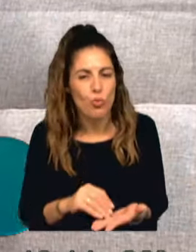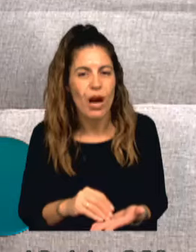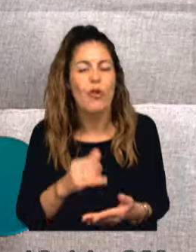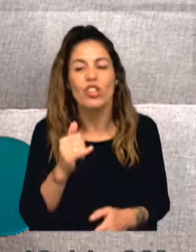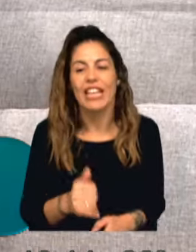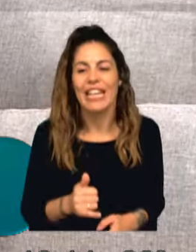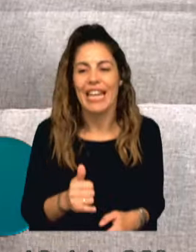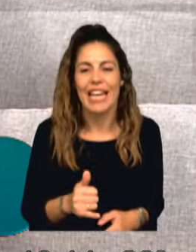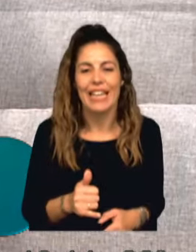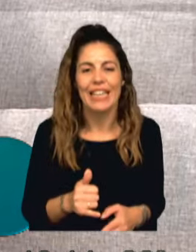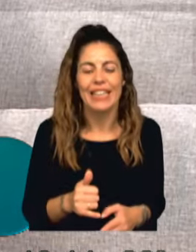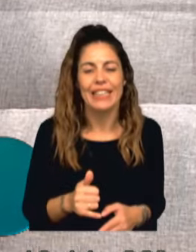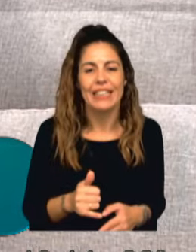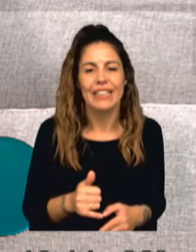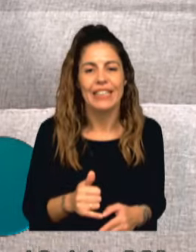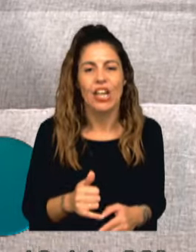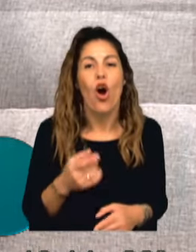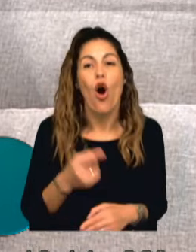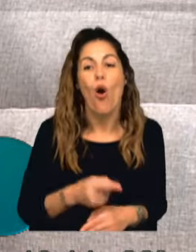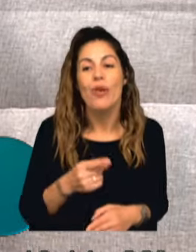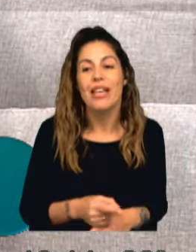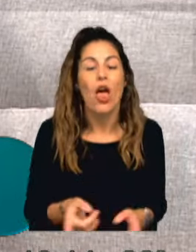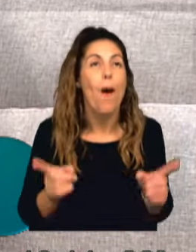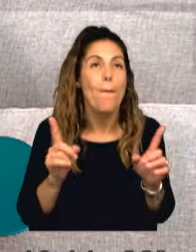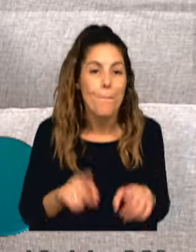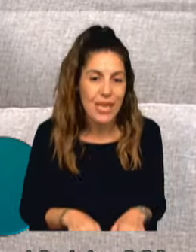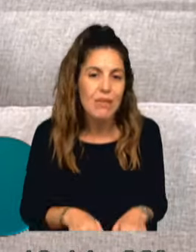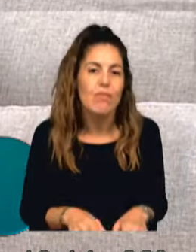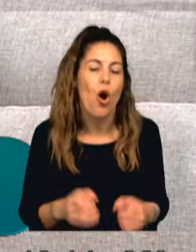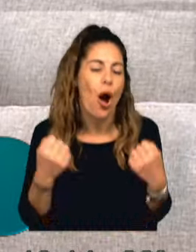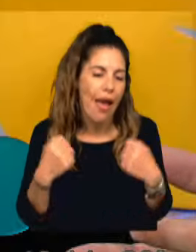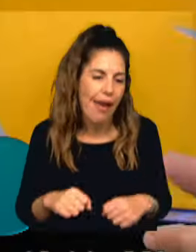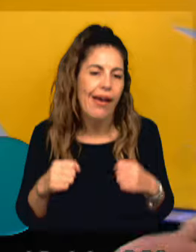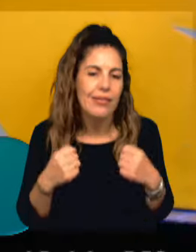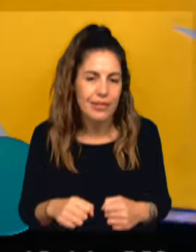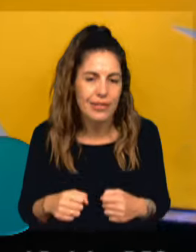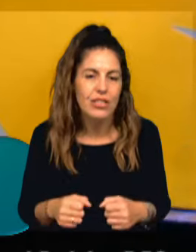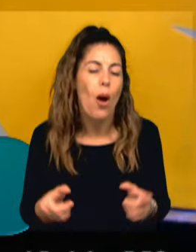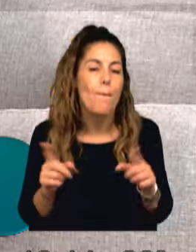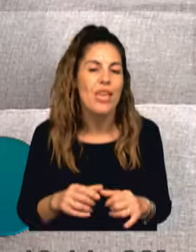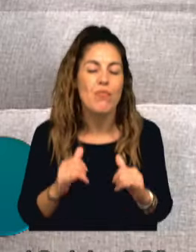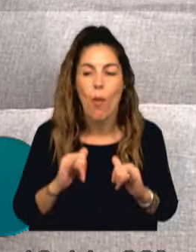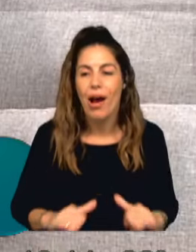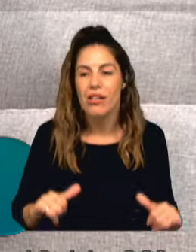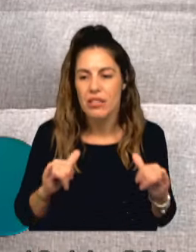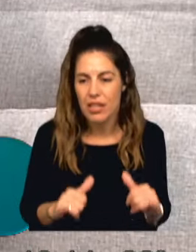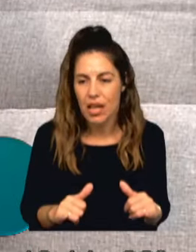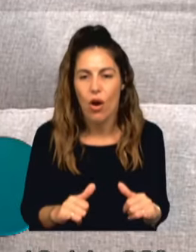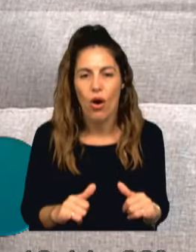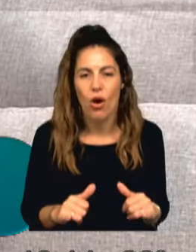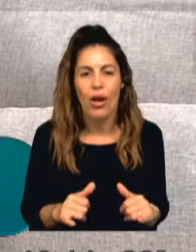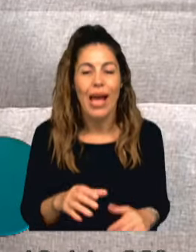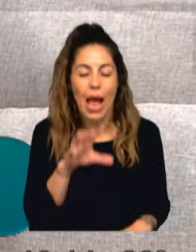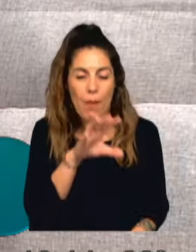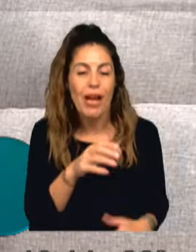tener que entre comillas estar como obligados a hacer el mismo mismo TR exo el